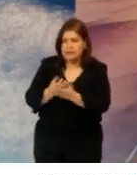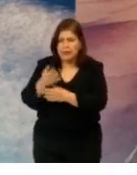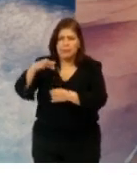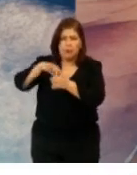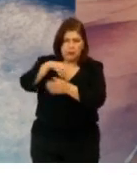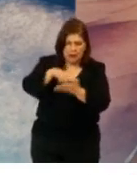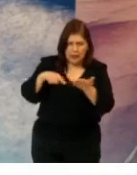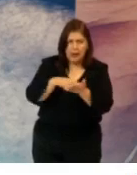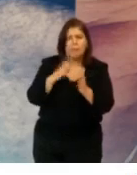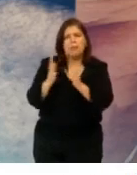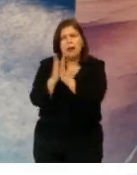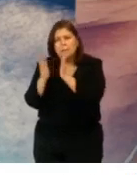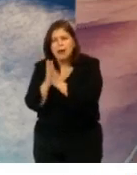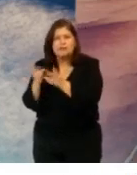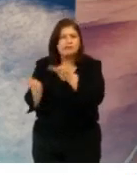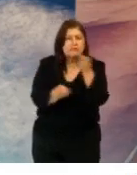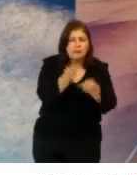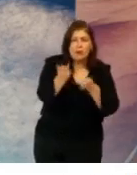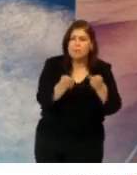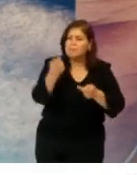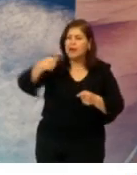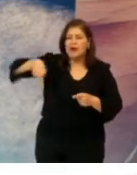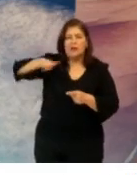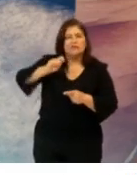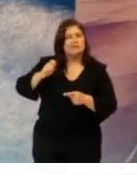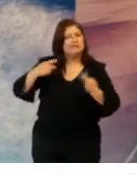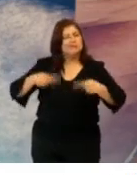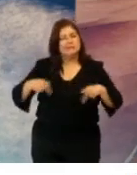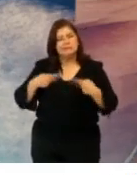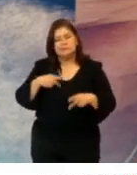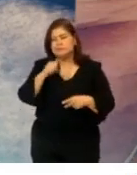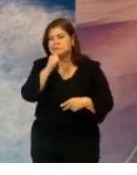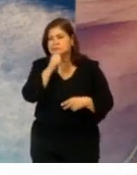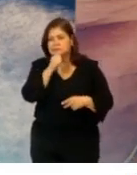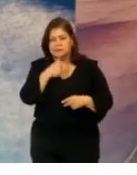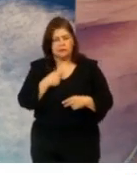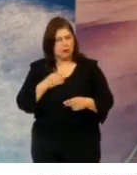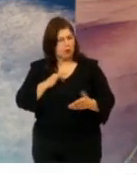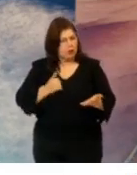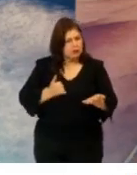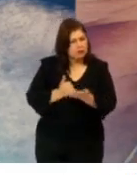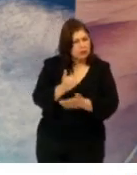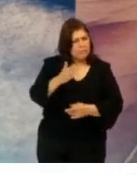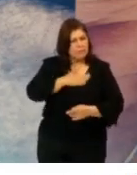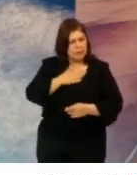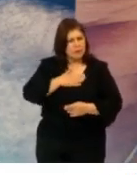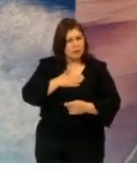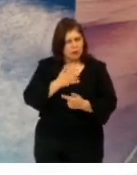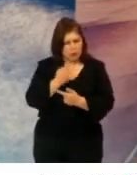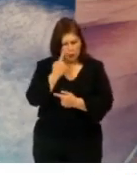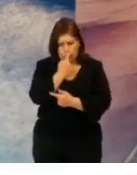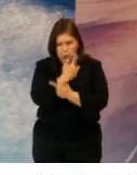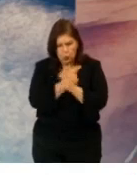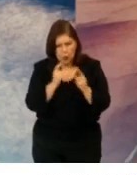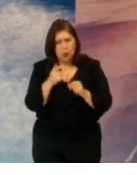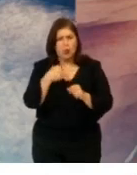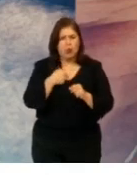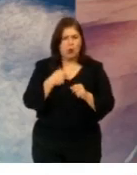consultas, pero todavía no se da cuenta, no puede ejercer su soberanía o no puede ejercer sus derechos porque no sabe que los